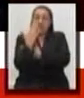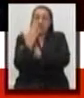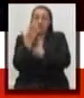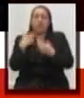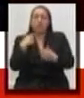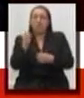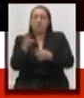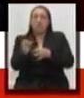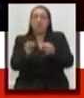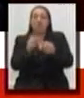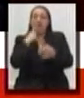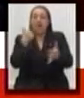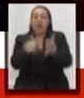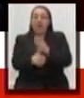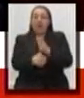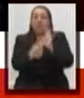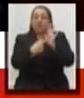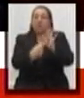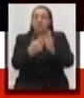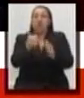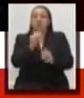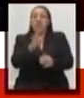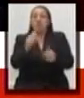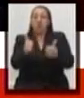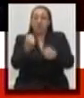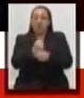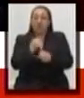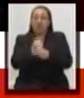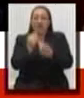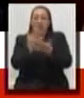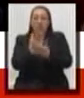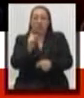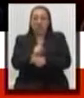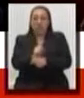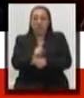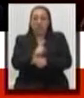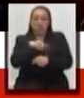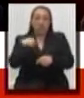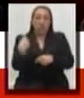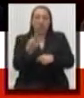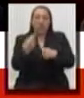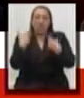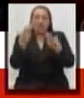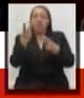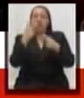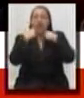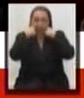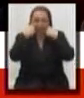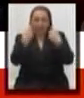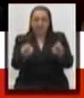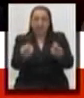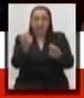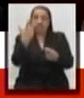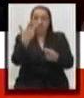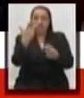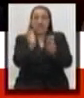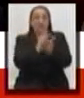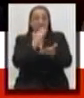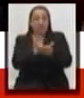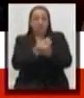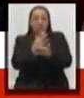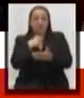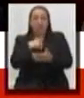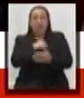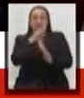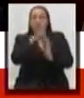como les escribo en una carta de aprecio a sus logros educativos, les damos 2 obsequios. 3 libros de